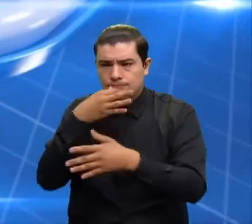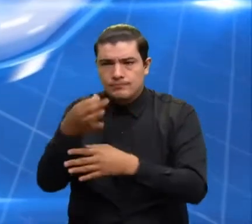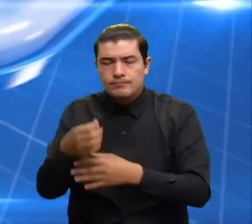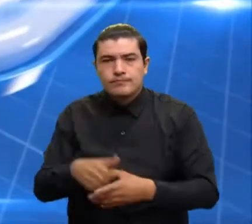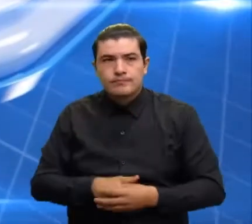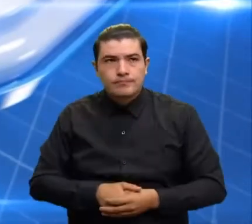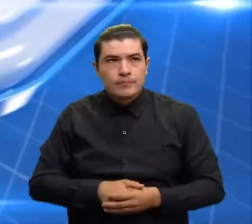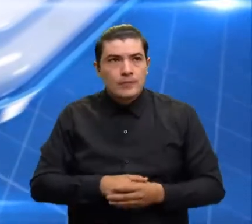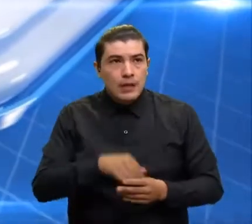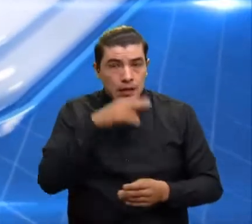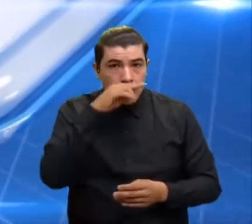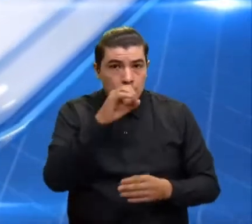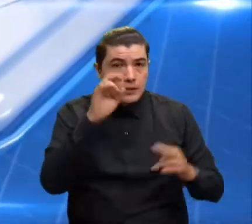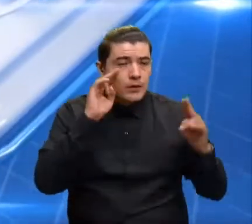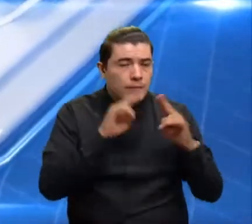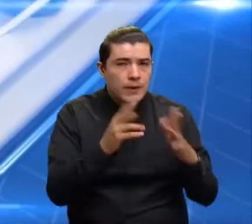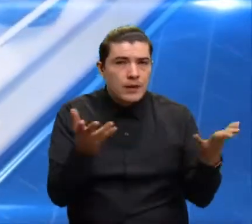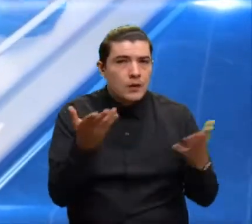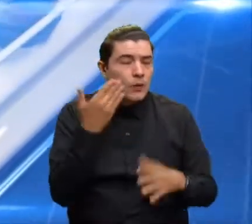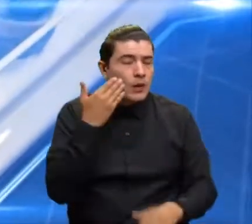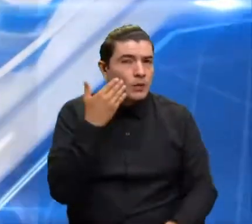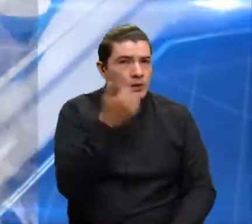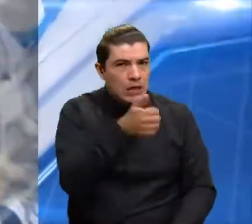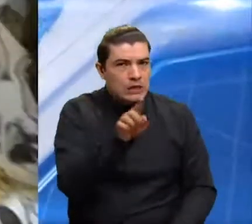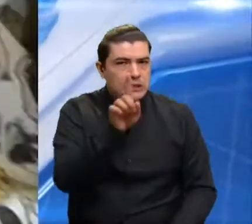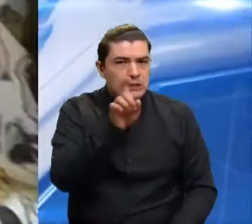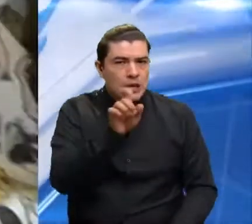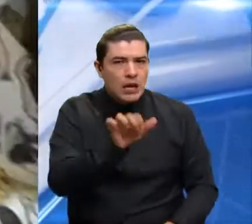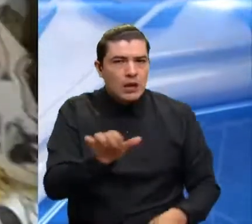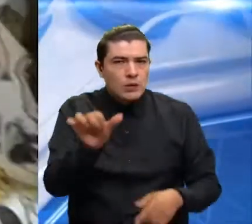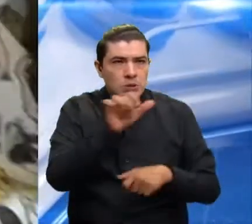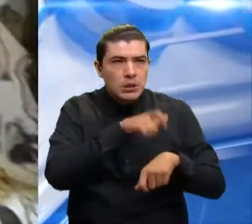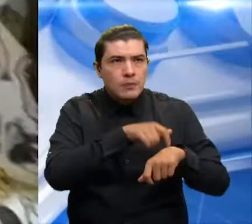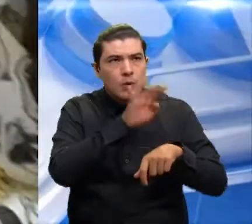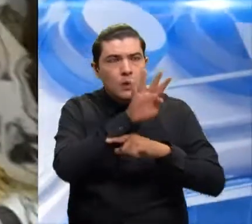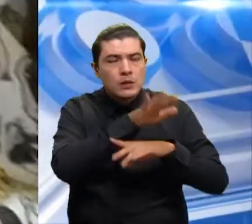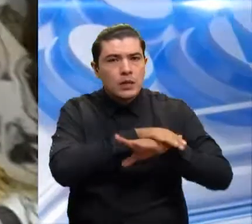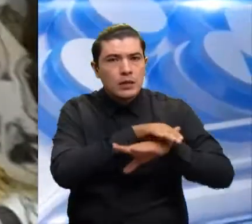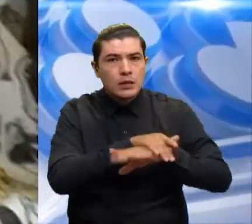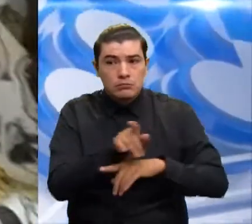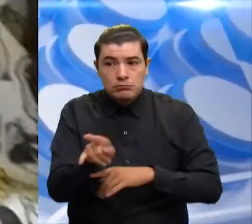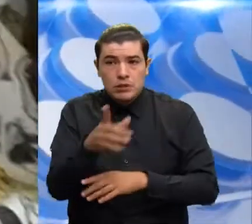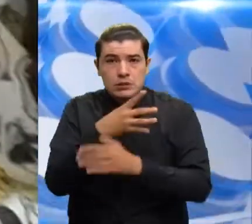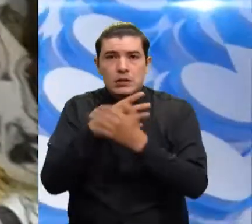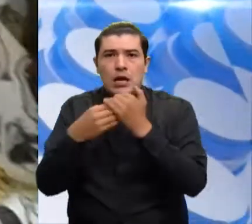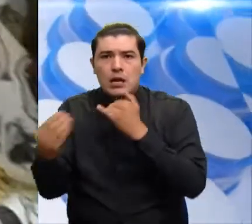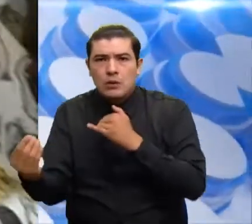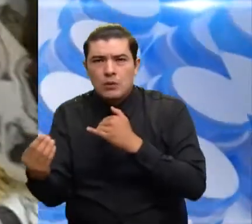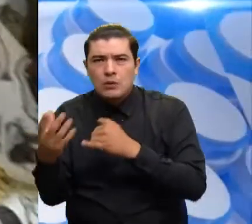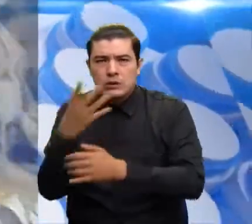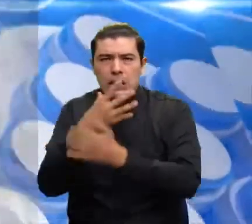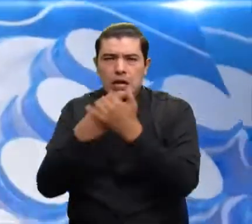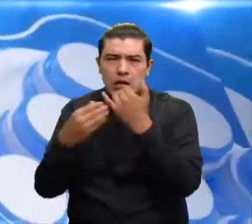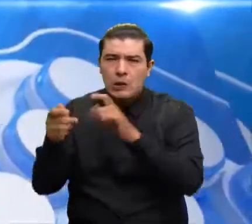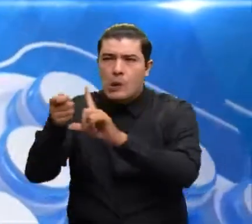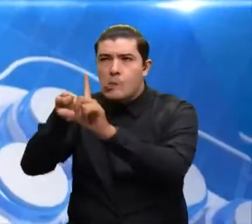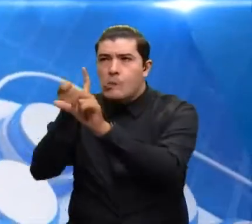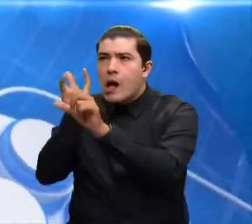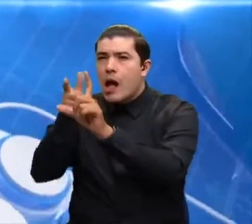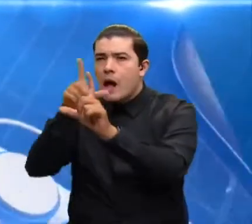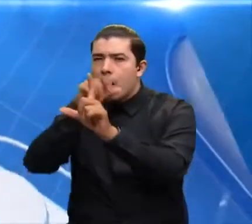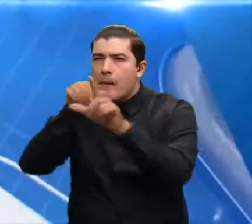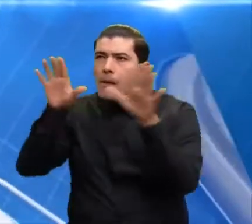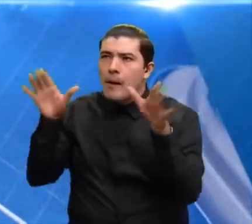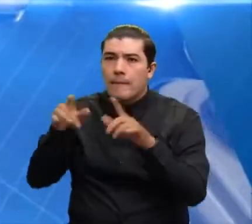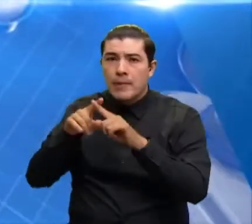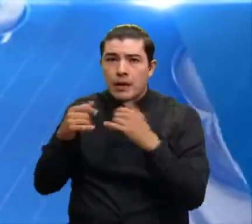fue visto por última vez el 16 de agosto, tipo 4 de la tarde. Él salió aparentemente a cazar pájaros y hasta el momento esta es hora